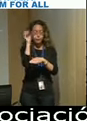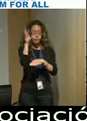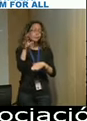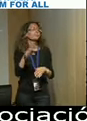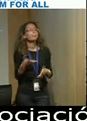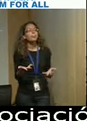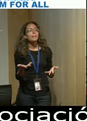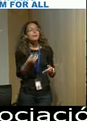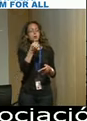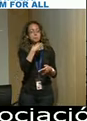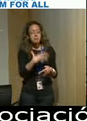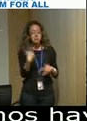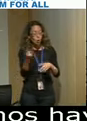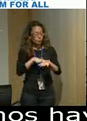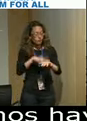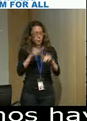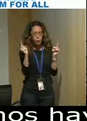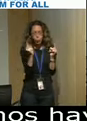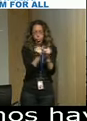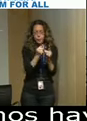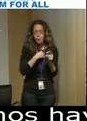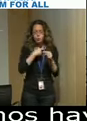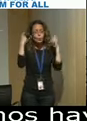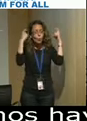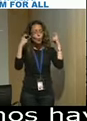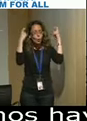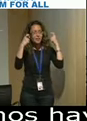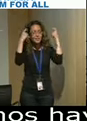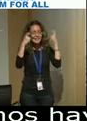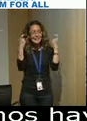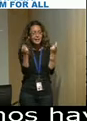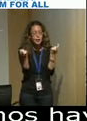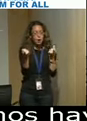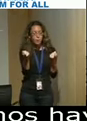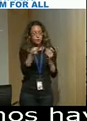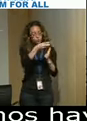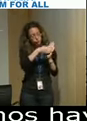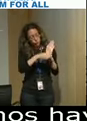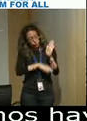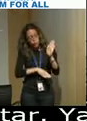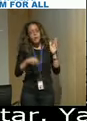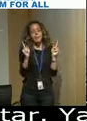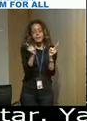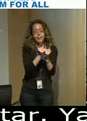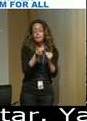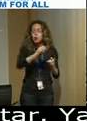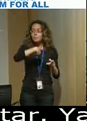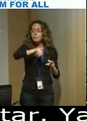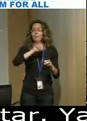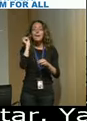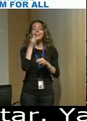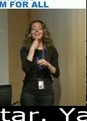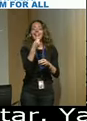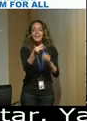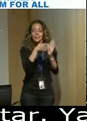bueno, ya sé que es poco tiempo, pero yo voy a intentar ceñirme un poco con orden. Primero, contaros quiénes somos. Aquí hay